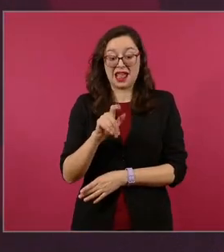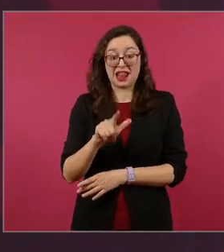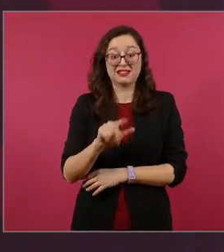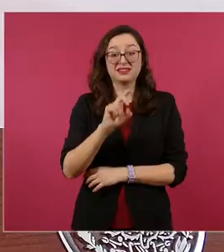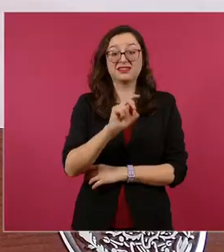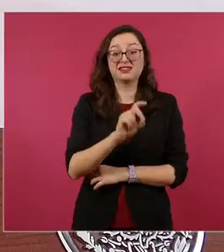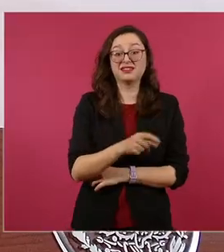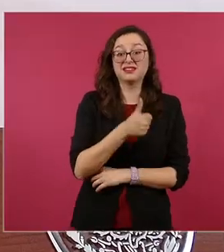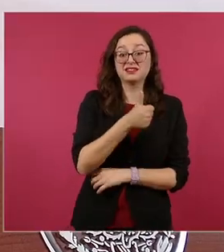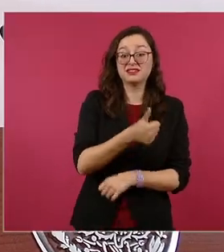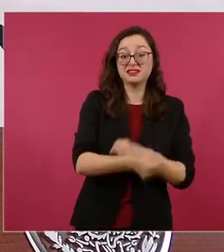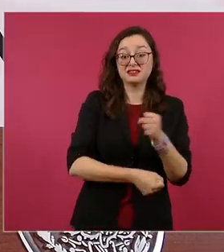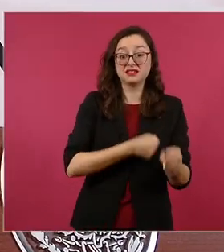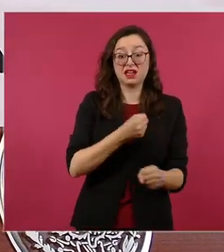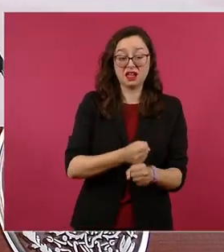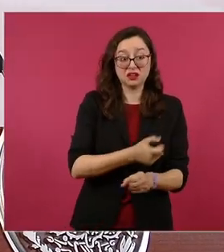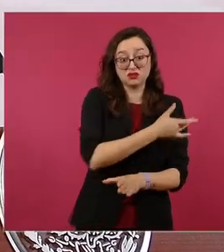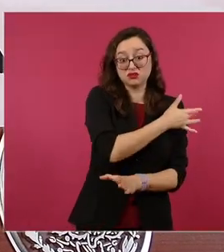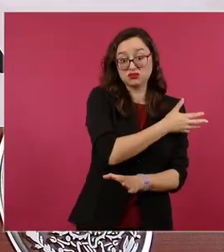36 años.